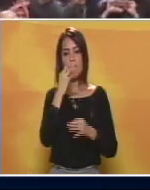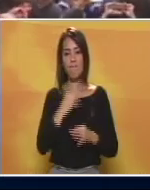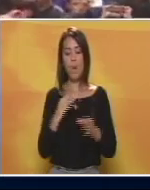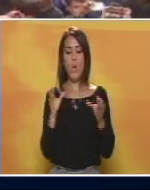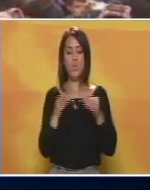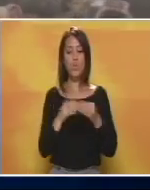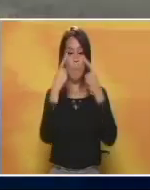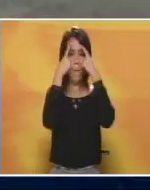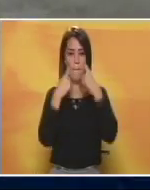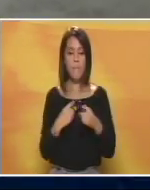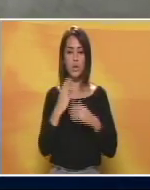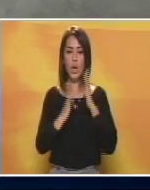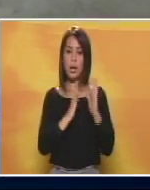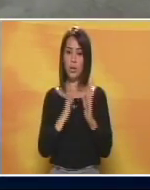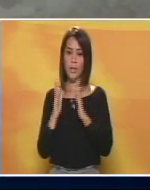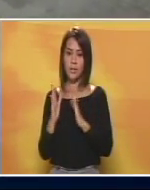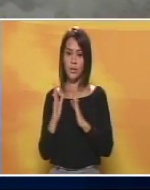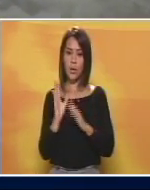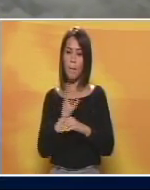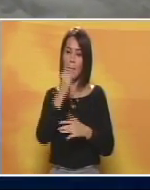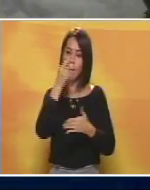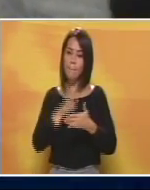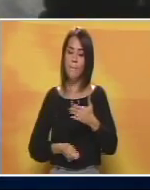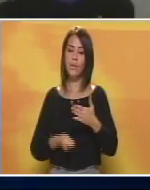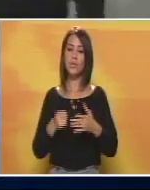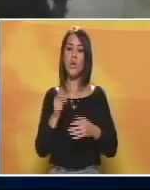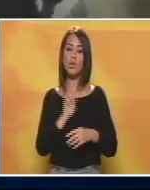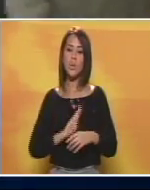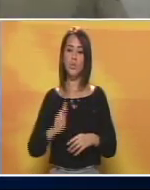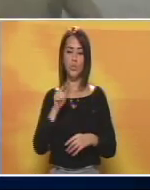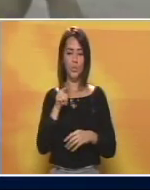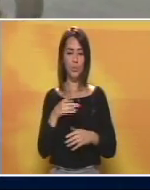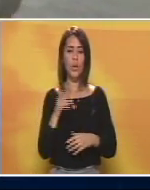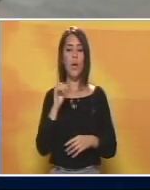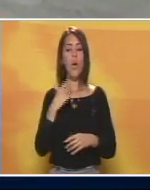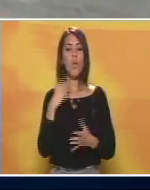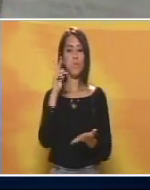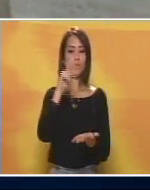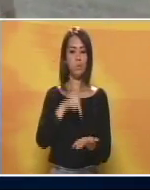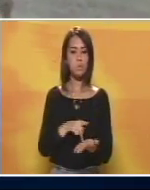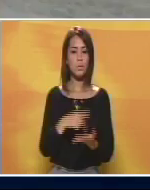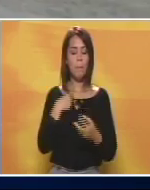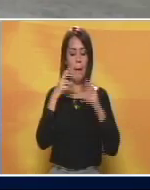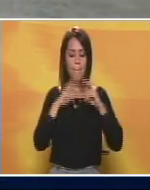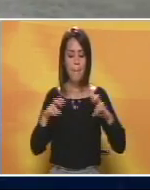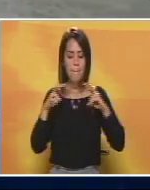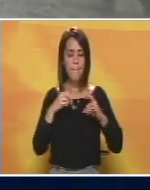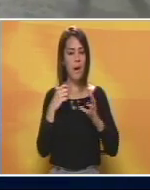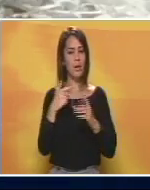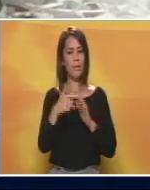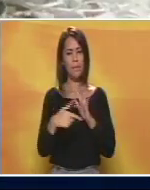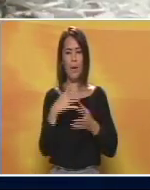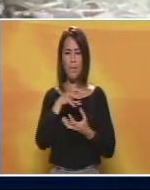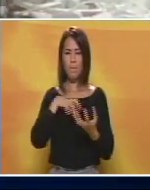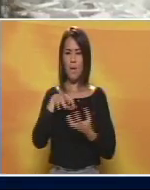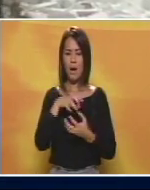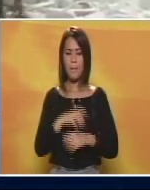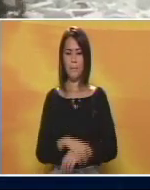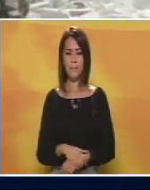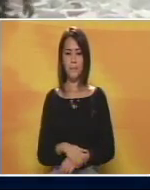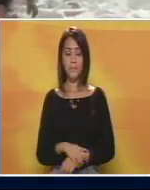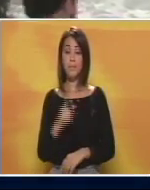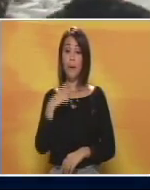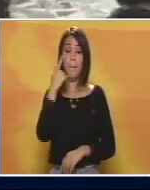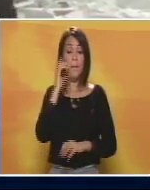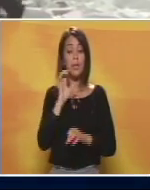de expertos de la Organización para la Prohibición de las Armas Químicas llegará hoy a Damasco para investigar el supuesto ataque en Duma. Se espera que